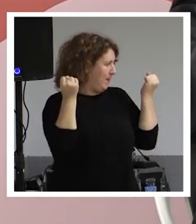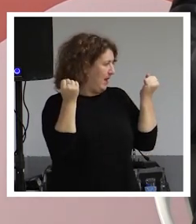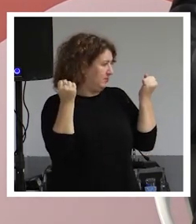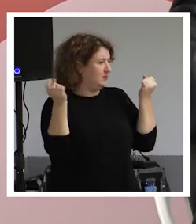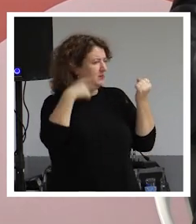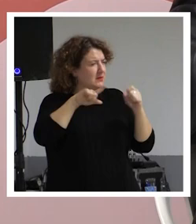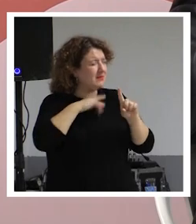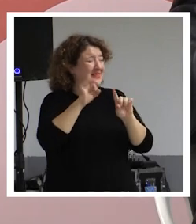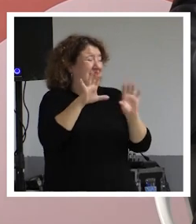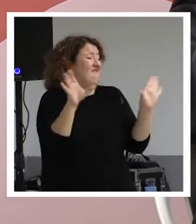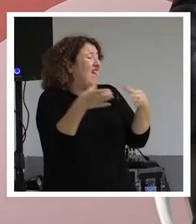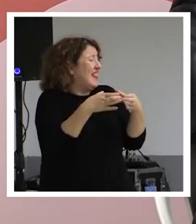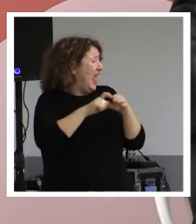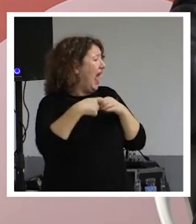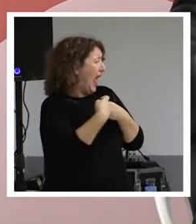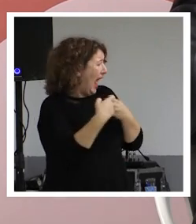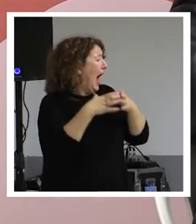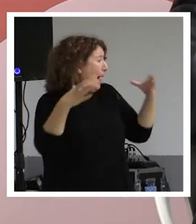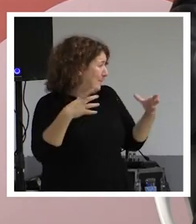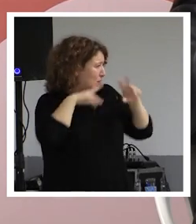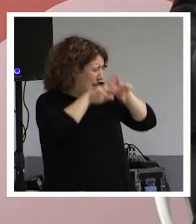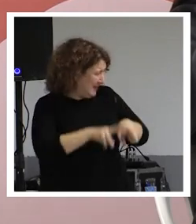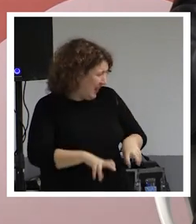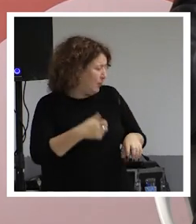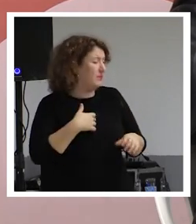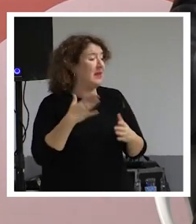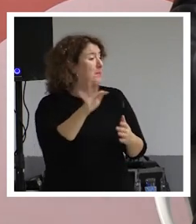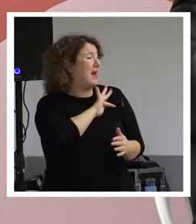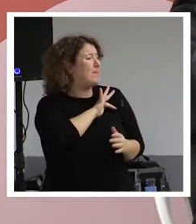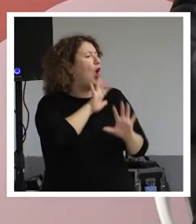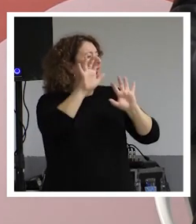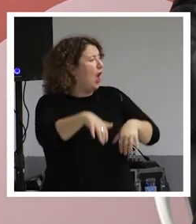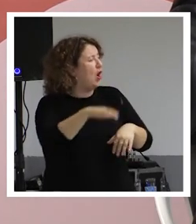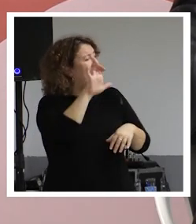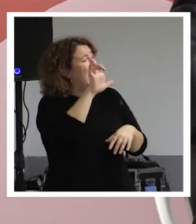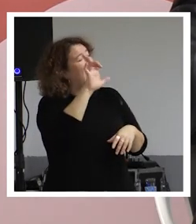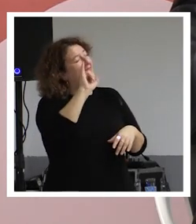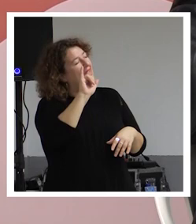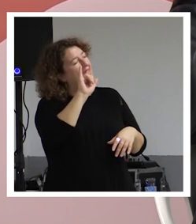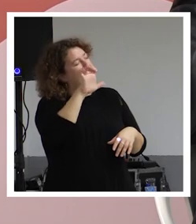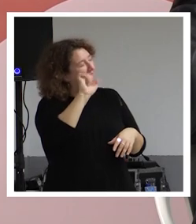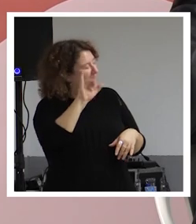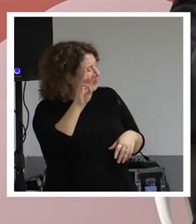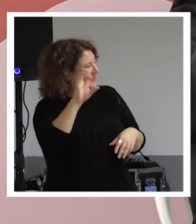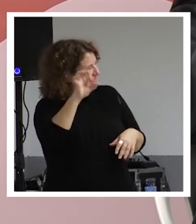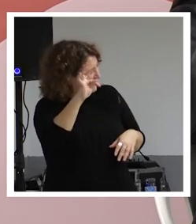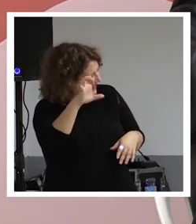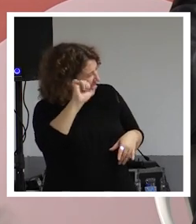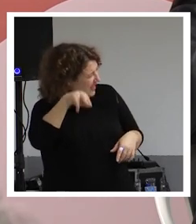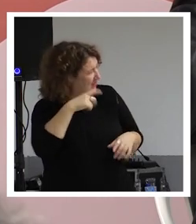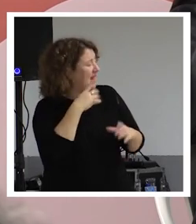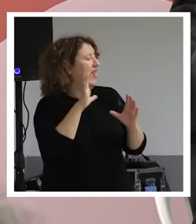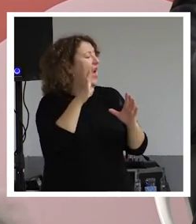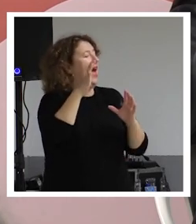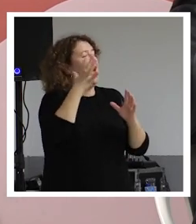es un libro que se llama cómo sobrevive cómo sobrevive la militancia y es un estudio de